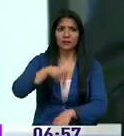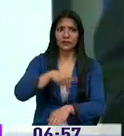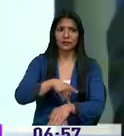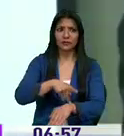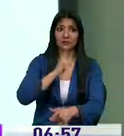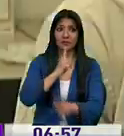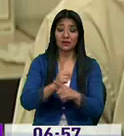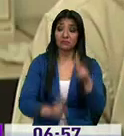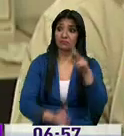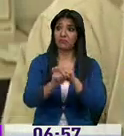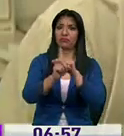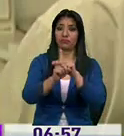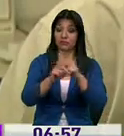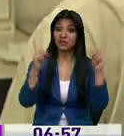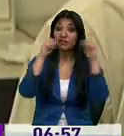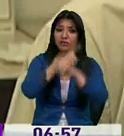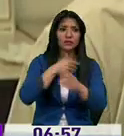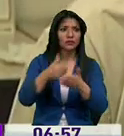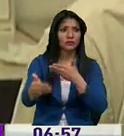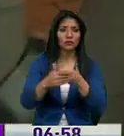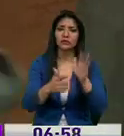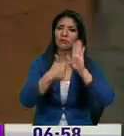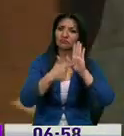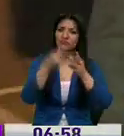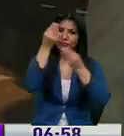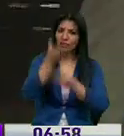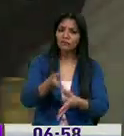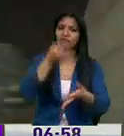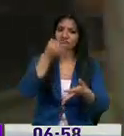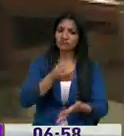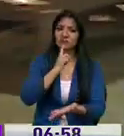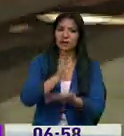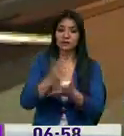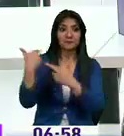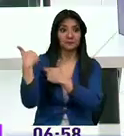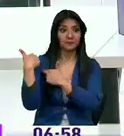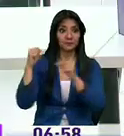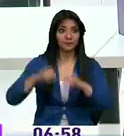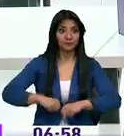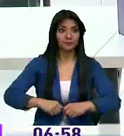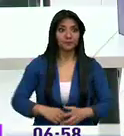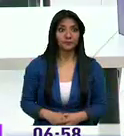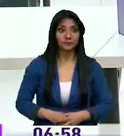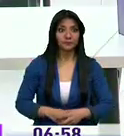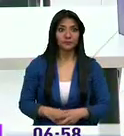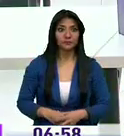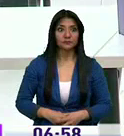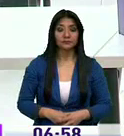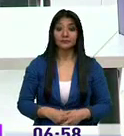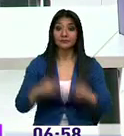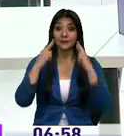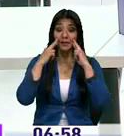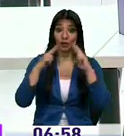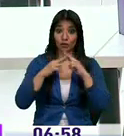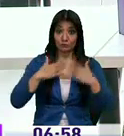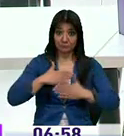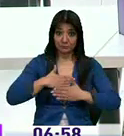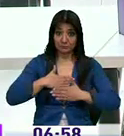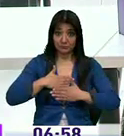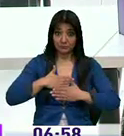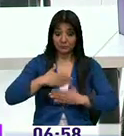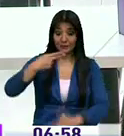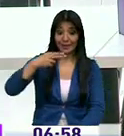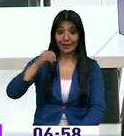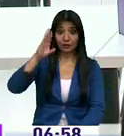la circunstancia, llevar a sus pantallas una información veraz y responsable. Este reconocimiento no es solo para mi persona, Héctor Romero,